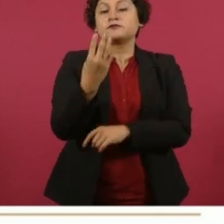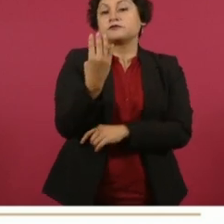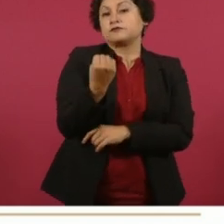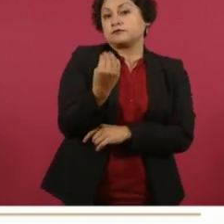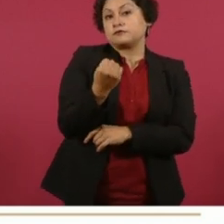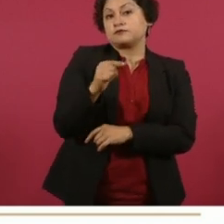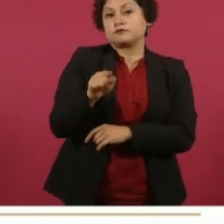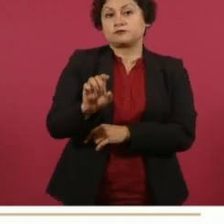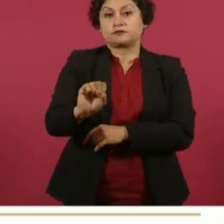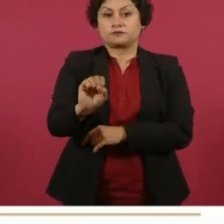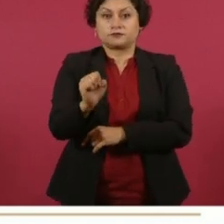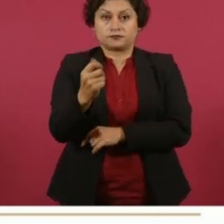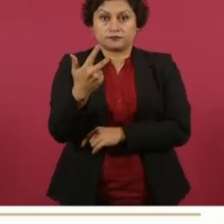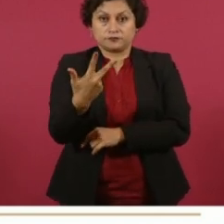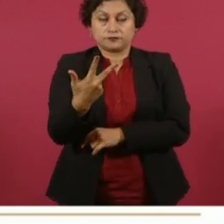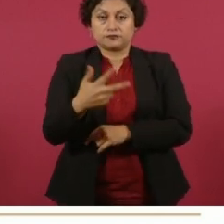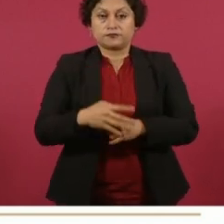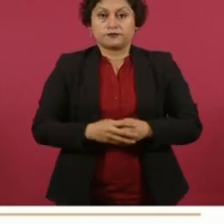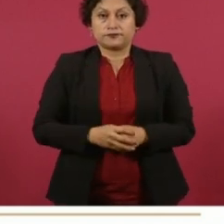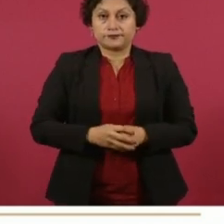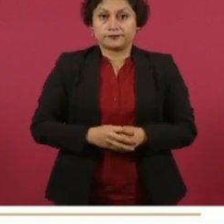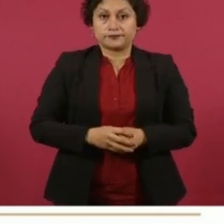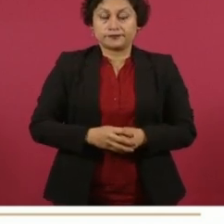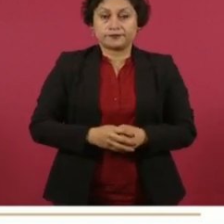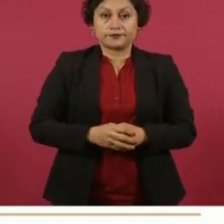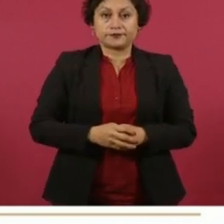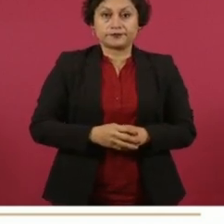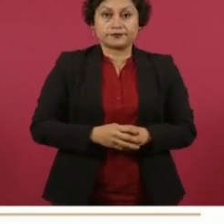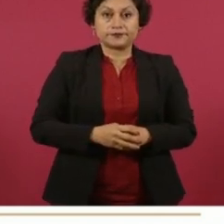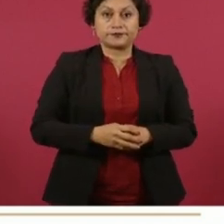con 68 centavos en promedio.